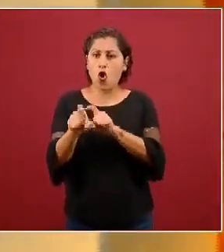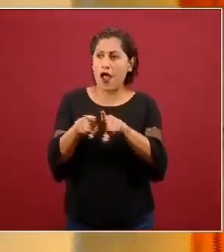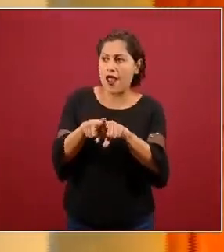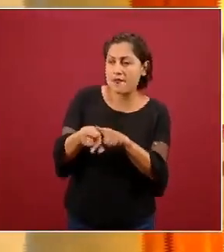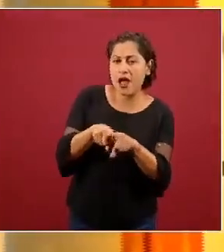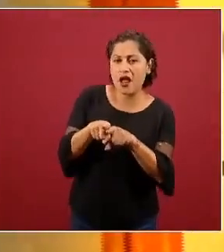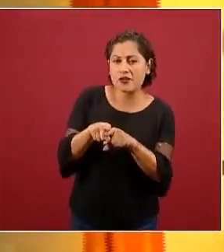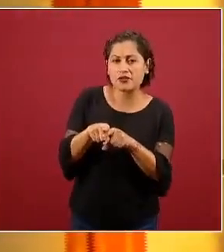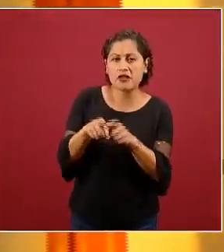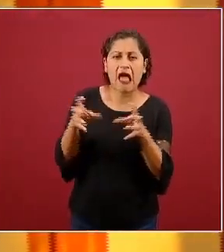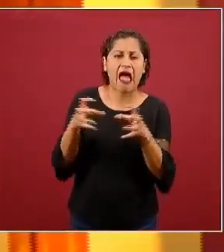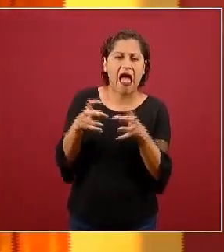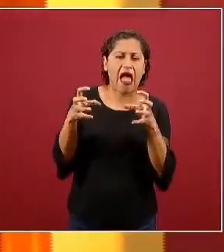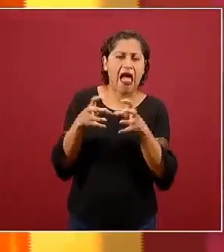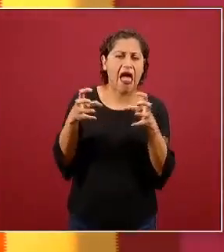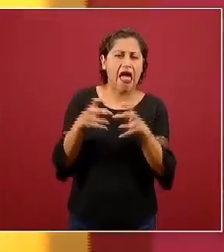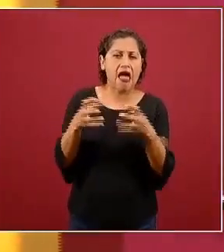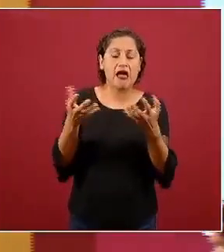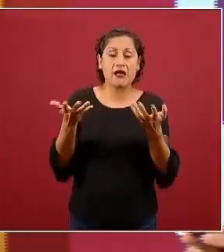enfrente,